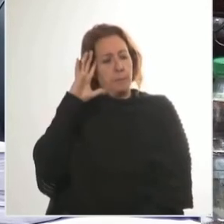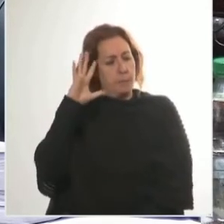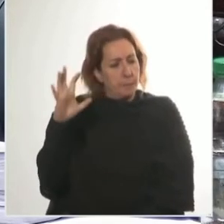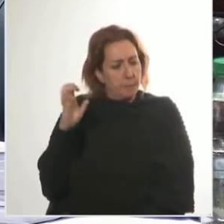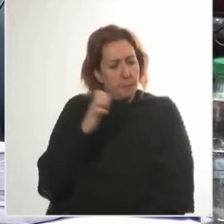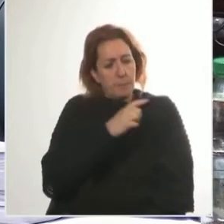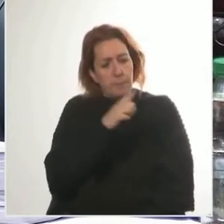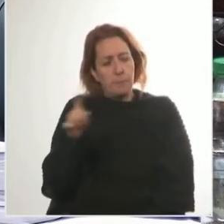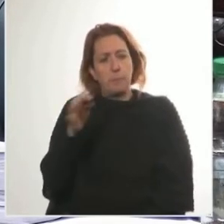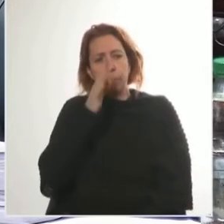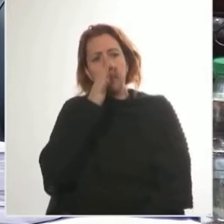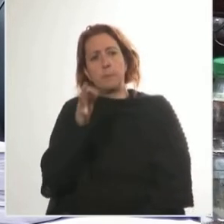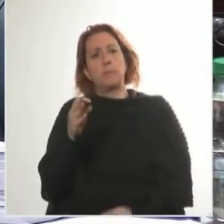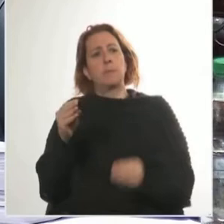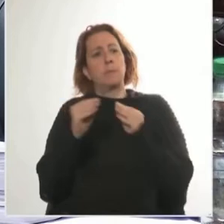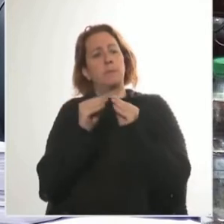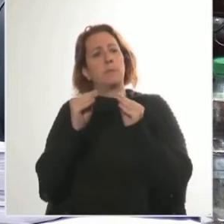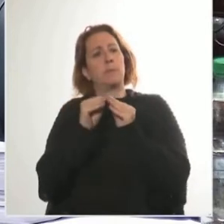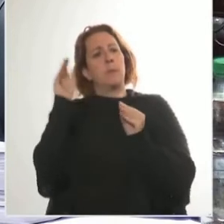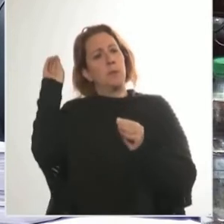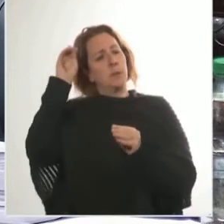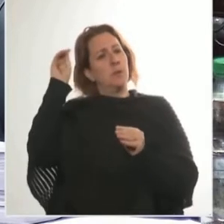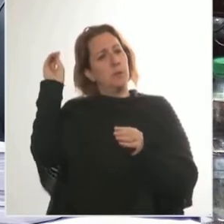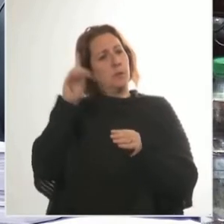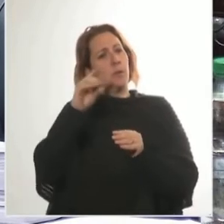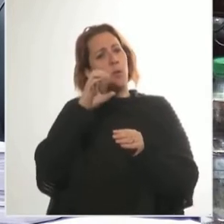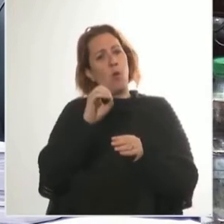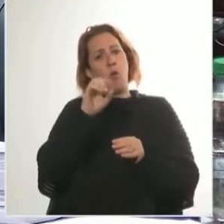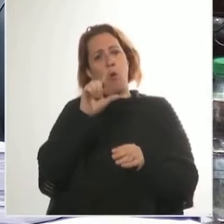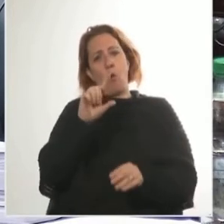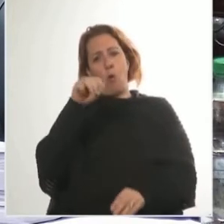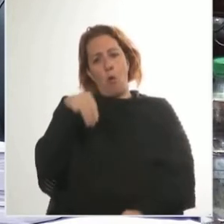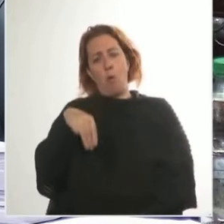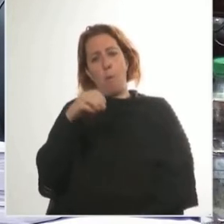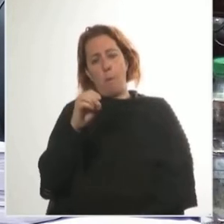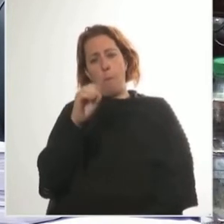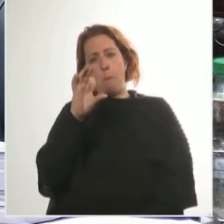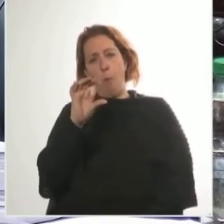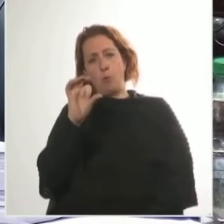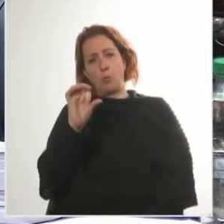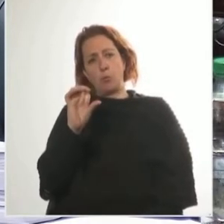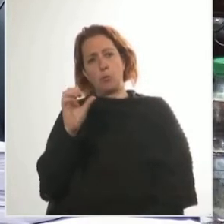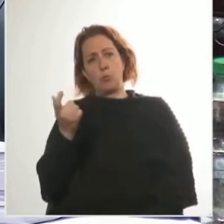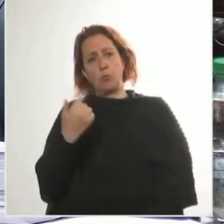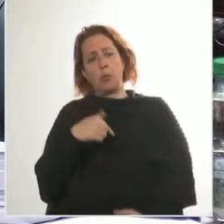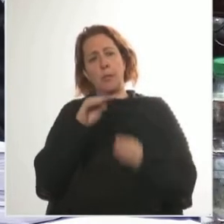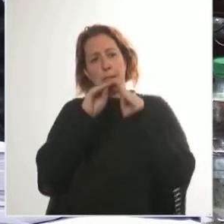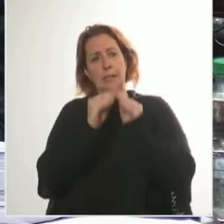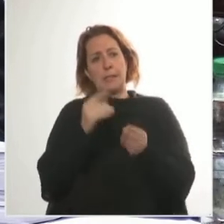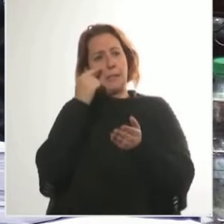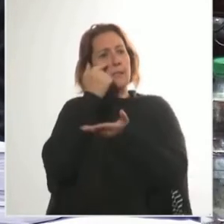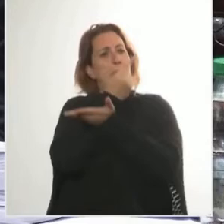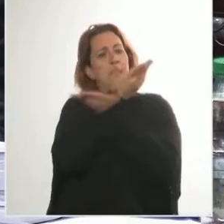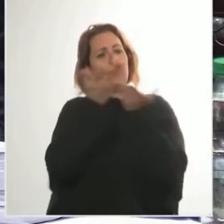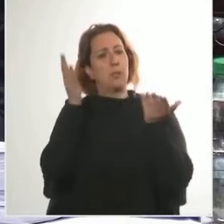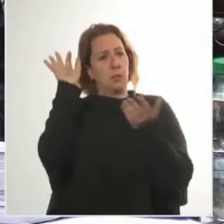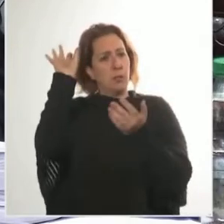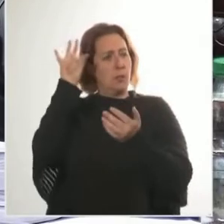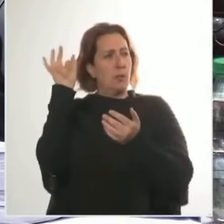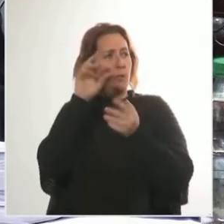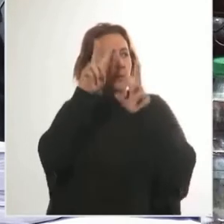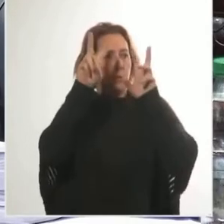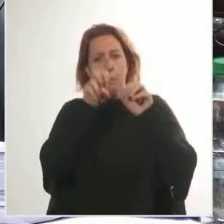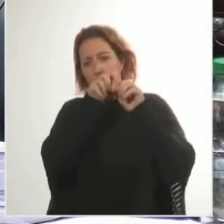lo que decía nuestro compañero el diputado Gustavo Olmos en la sesión de rendición de cuentas sobre el tema del derrame, que